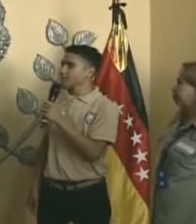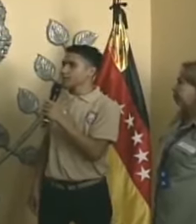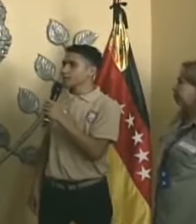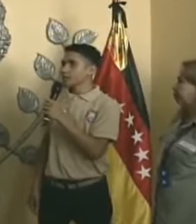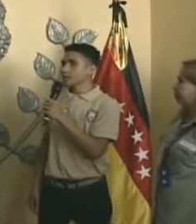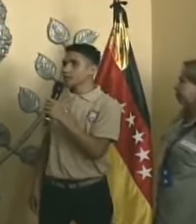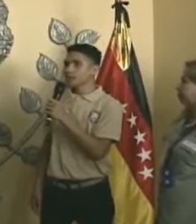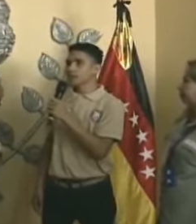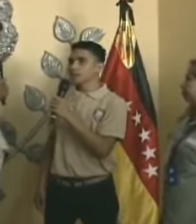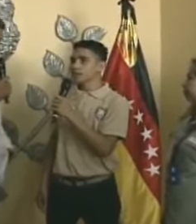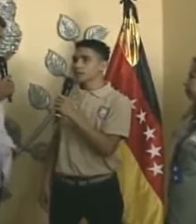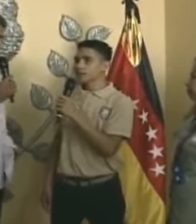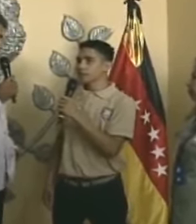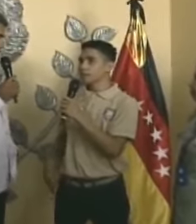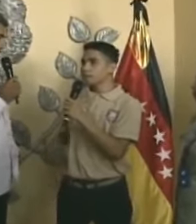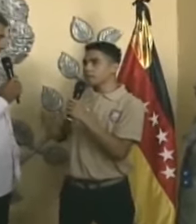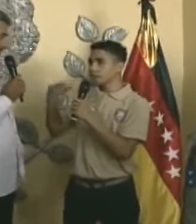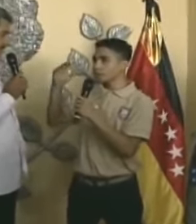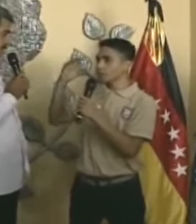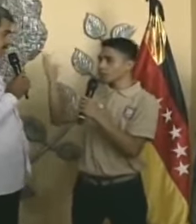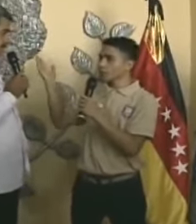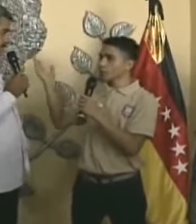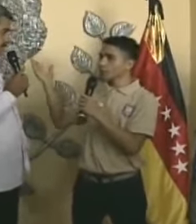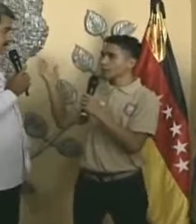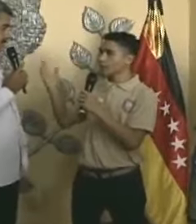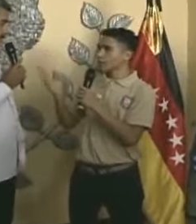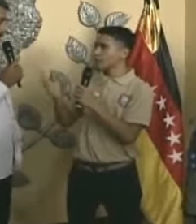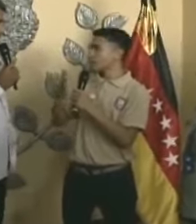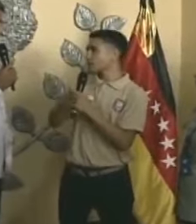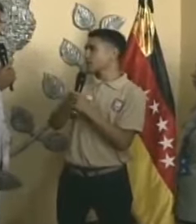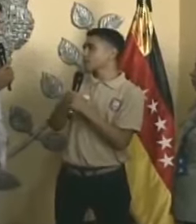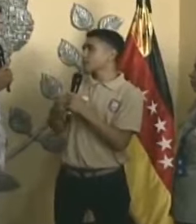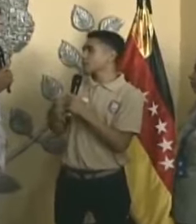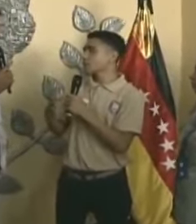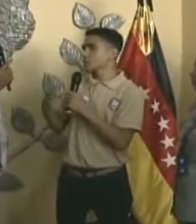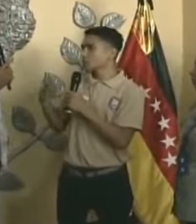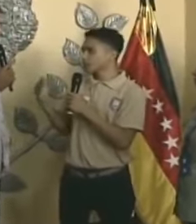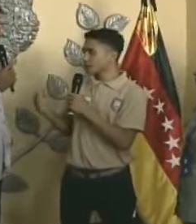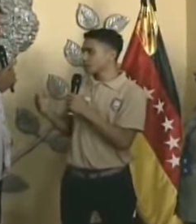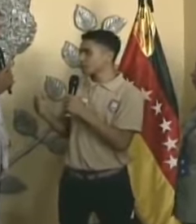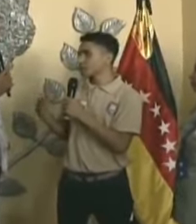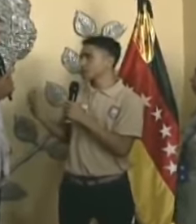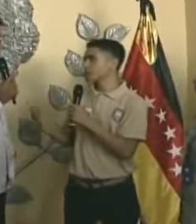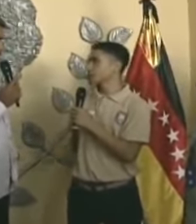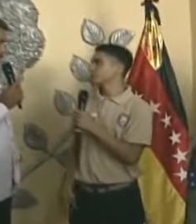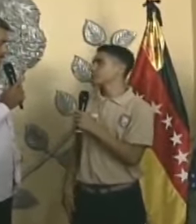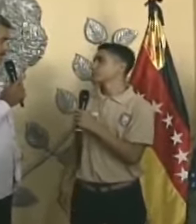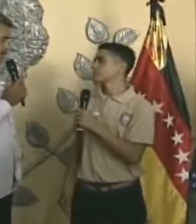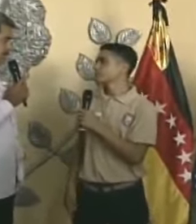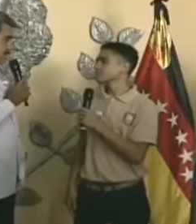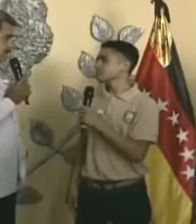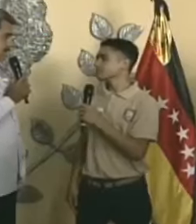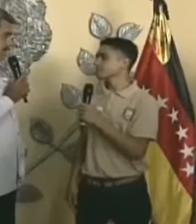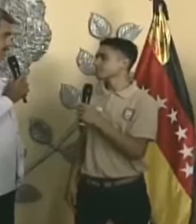viene Cornejo? Realmente viene de mi abuelo, que vivía en Santa Teresa, pero realmente no sé el origen.